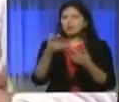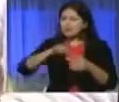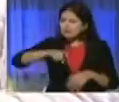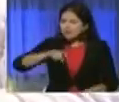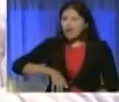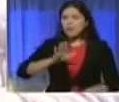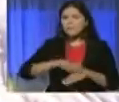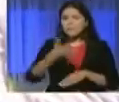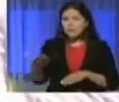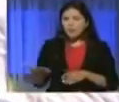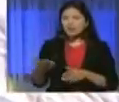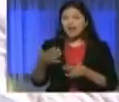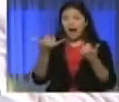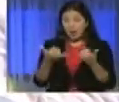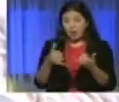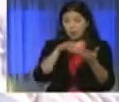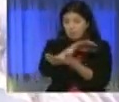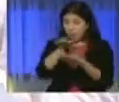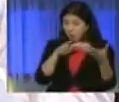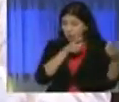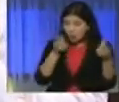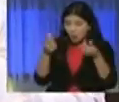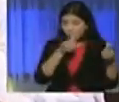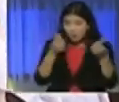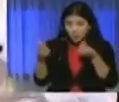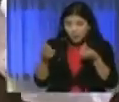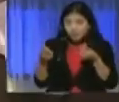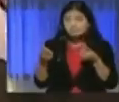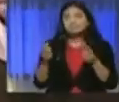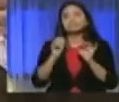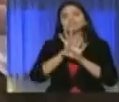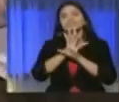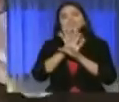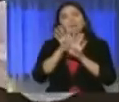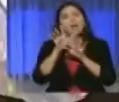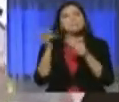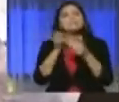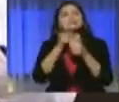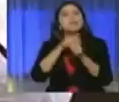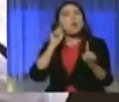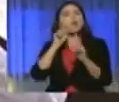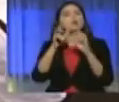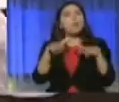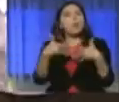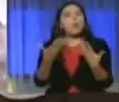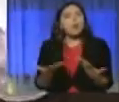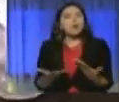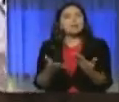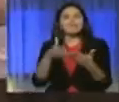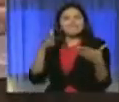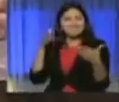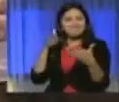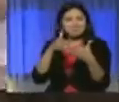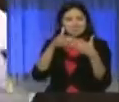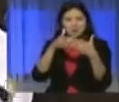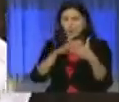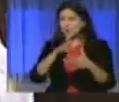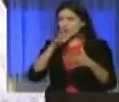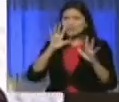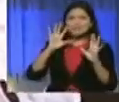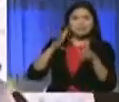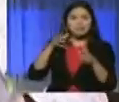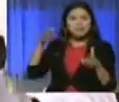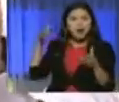en el marco de la guerra económica, definitivamente los objetivos centrales, el ataque certero y brutal va